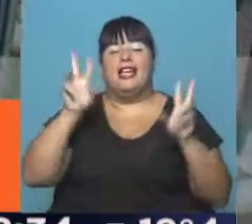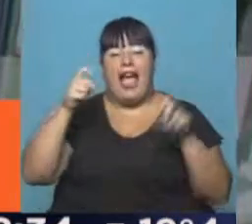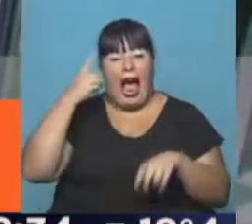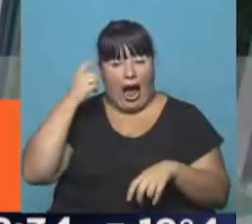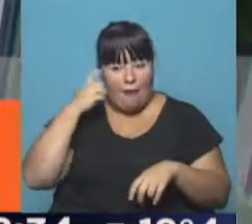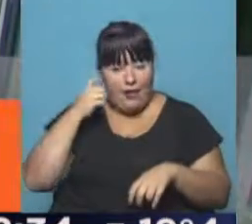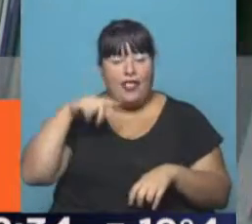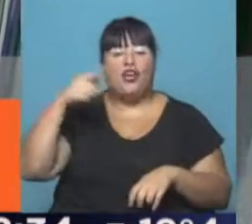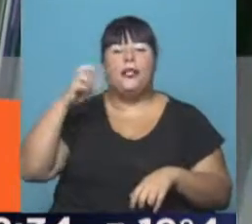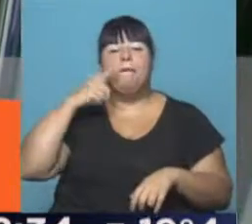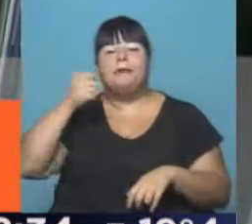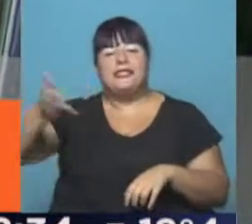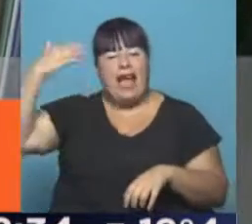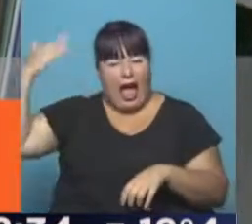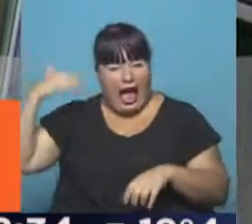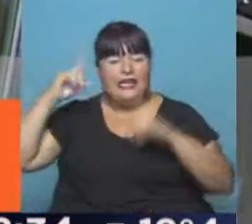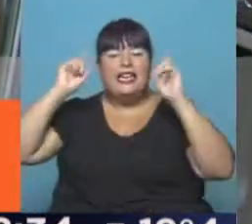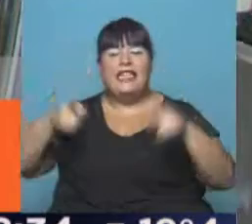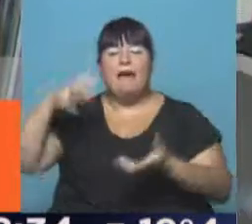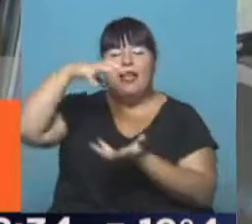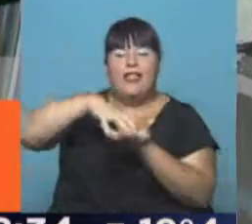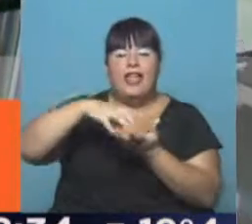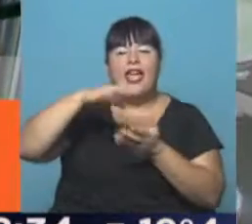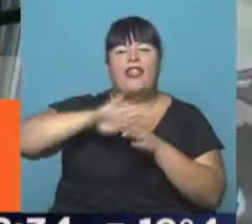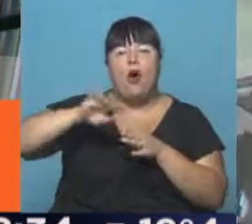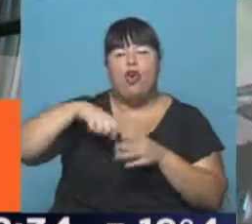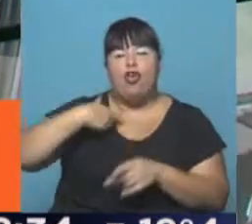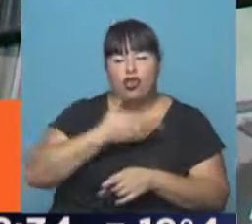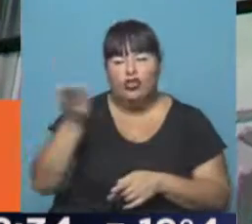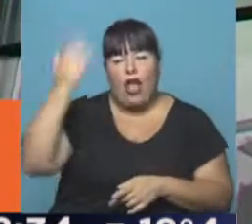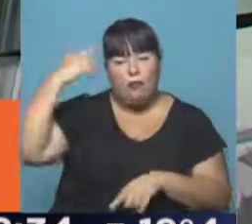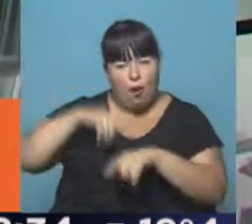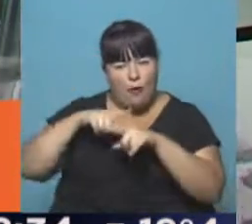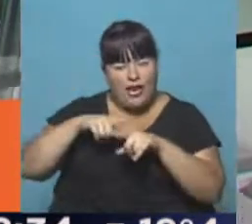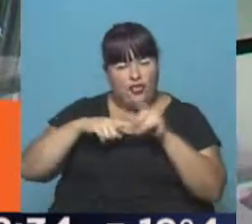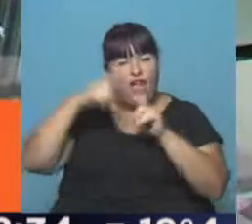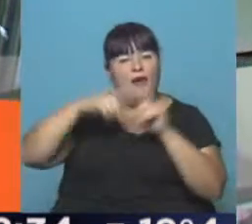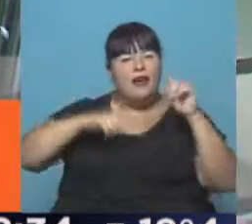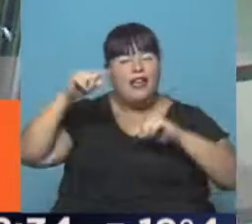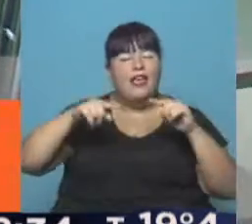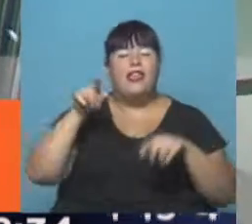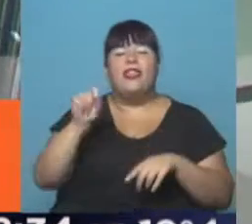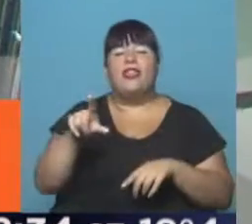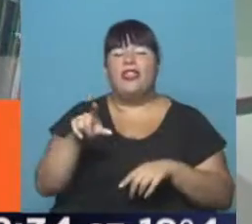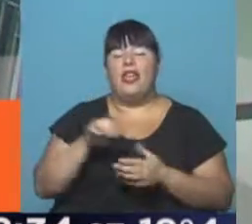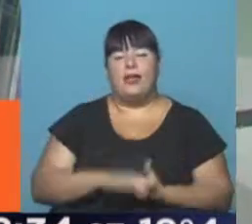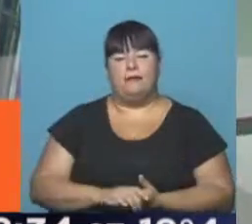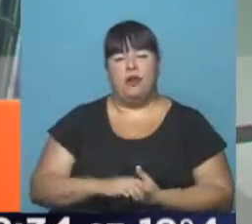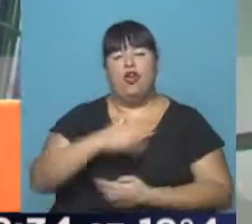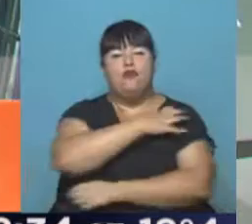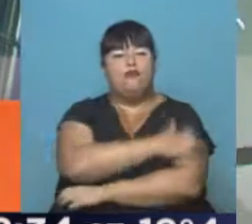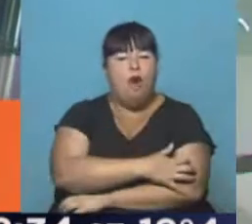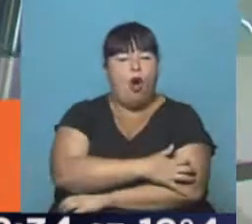tanto como PISA antes, como también el Observatorio de la Deuda Social, en su momento el barómetro de la